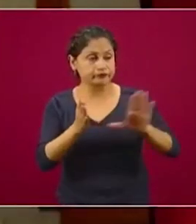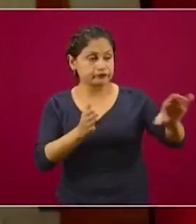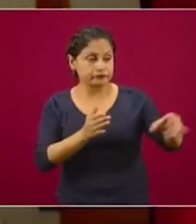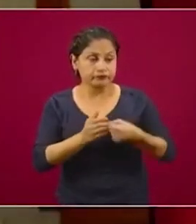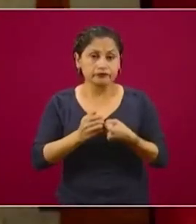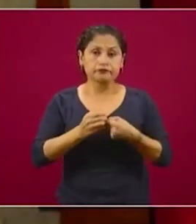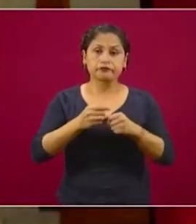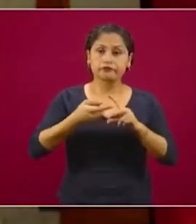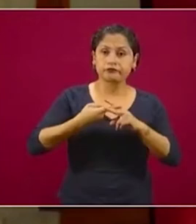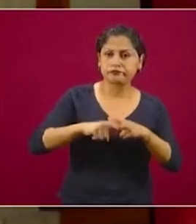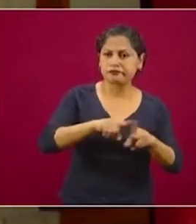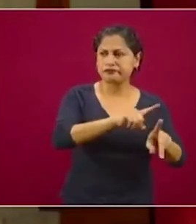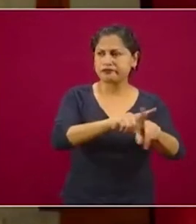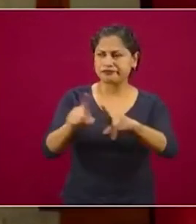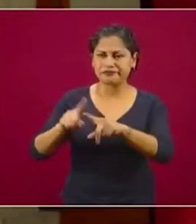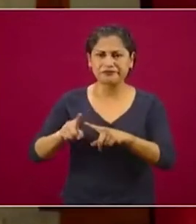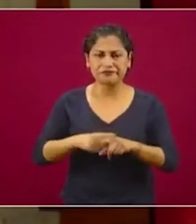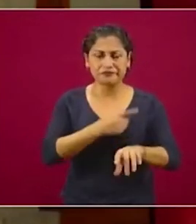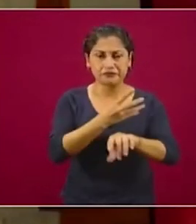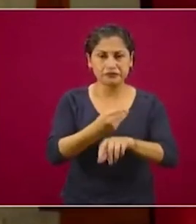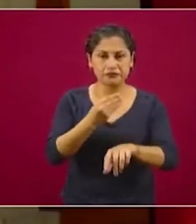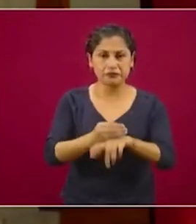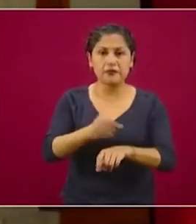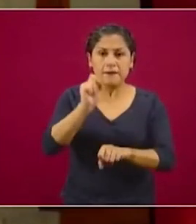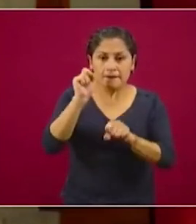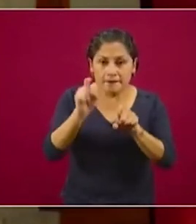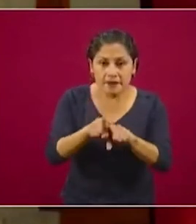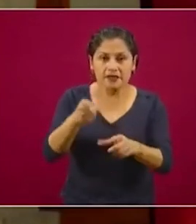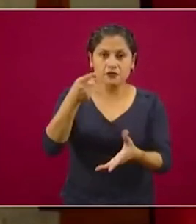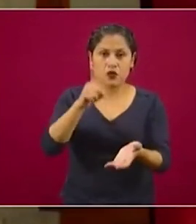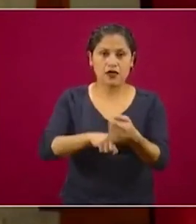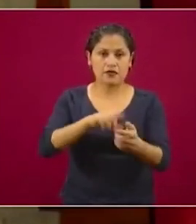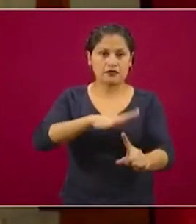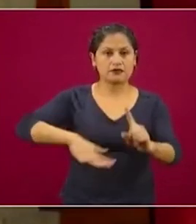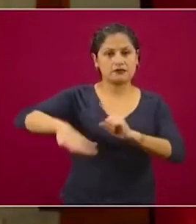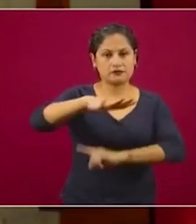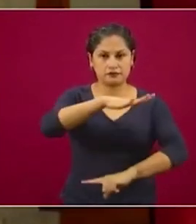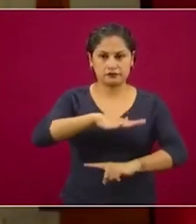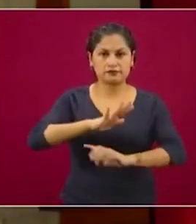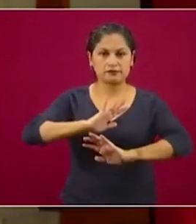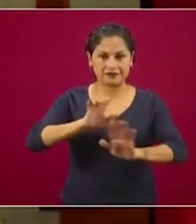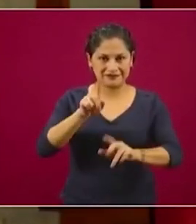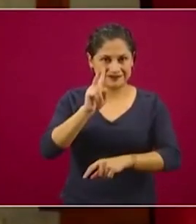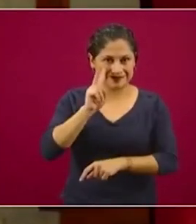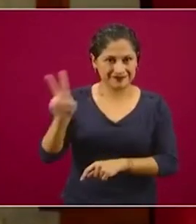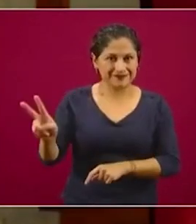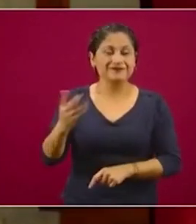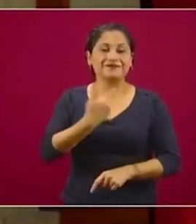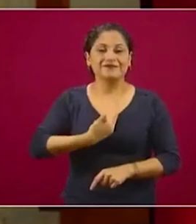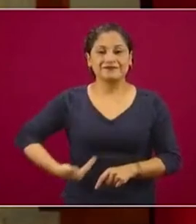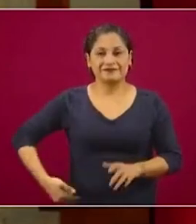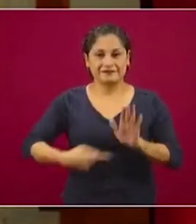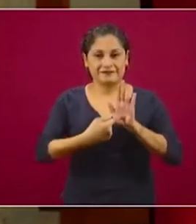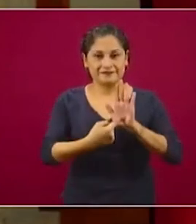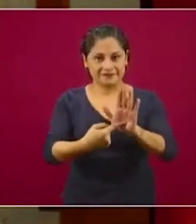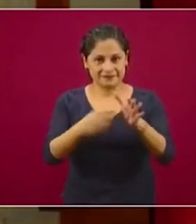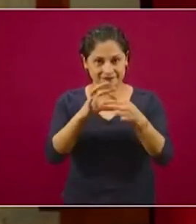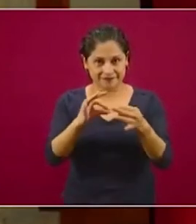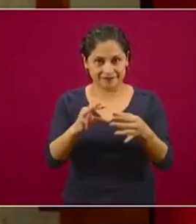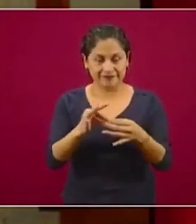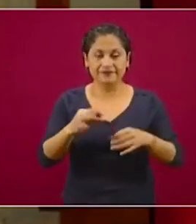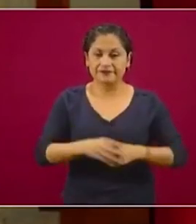comunidad para que este programa también pueda ayudar a la crisis a la parte sanitaria los que ahorita